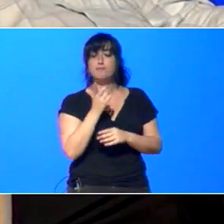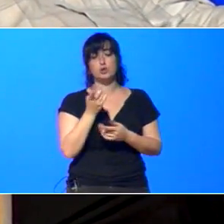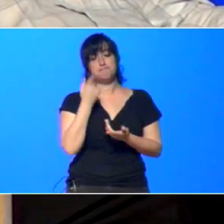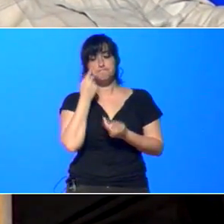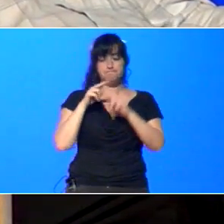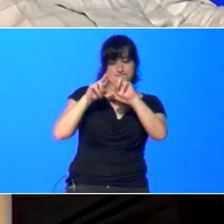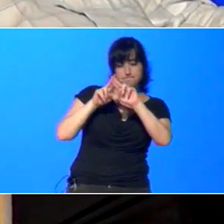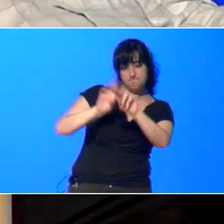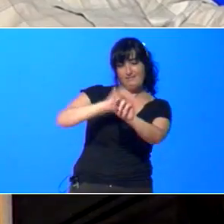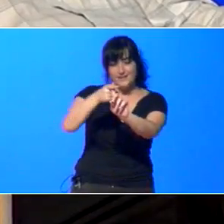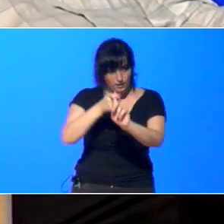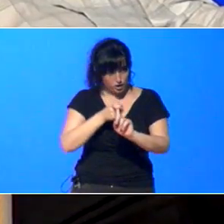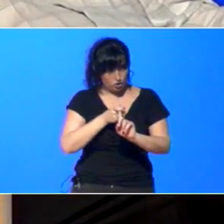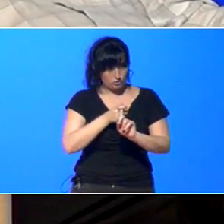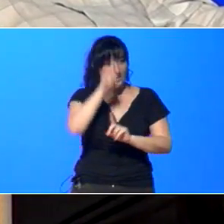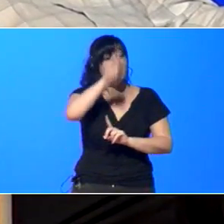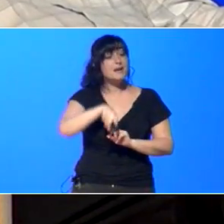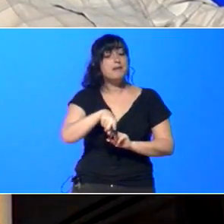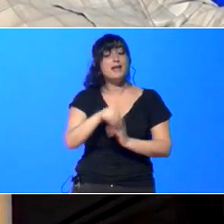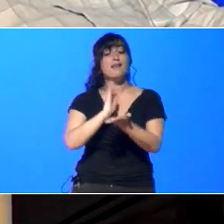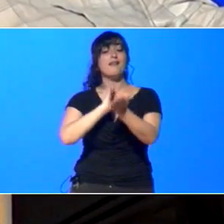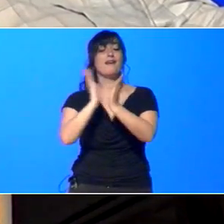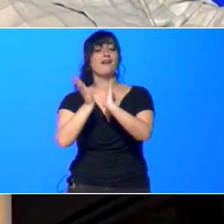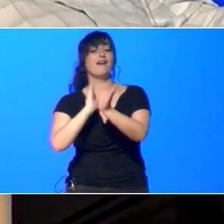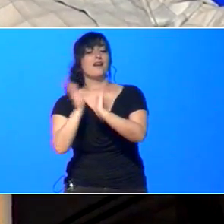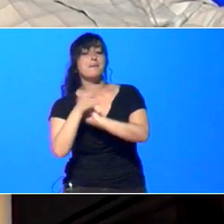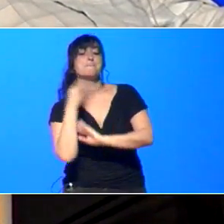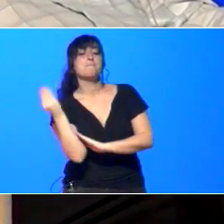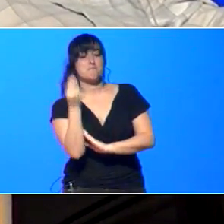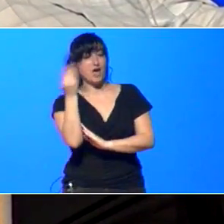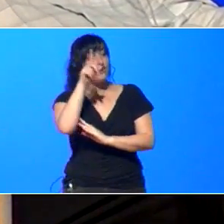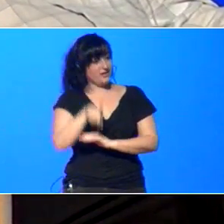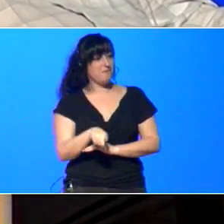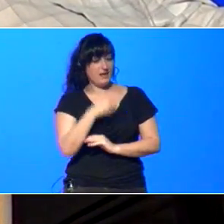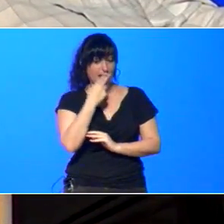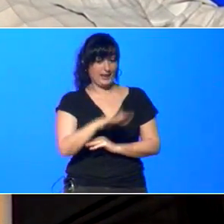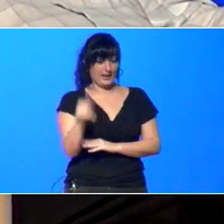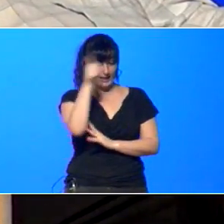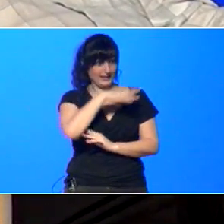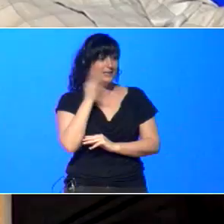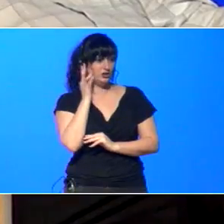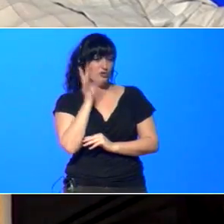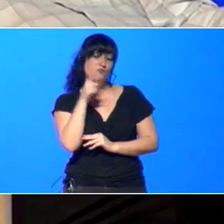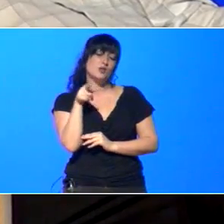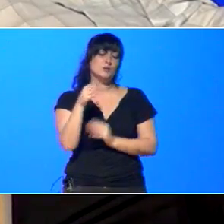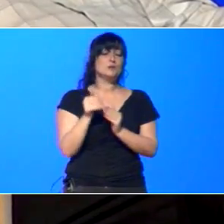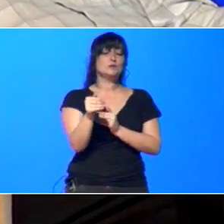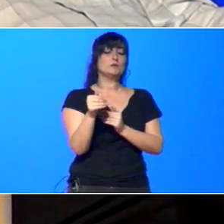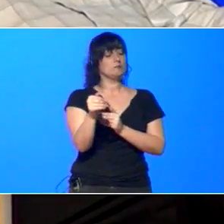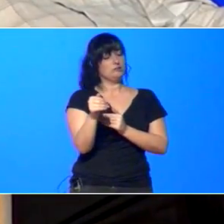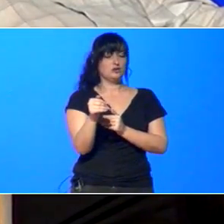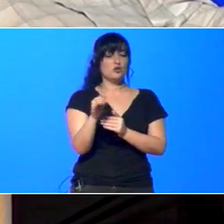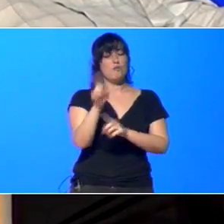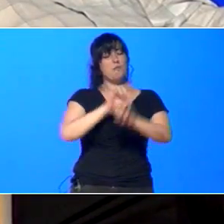la detección y también va a mejorar la intervención de los niños y niñas que van a tener más problemas de integración, más problemas de inclusión,